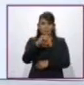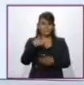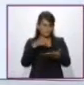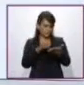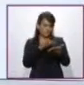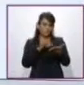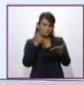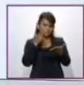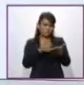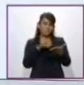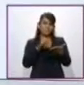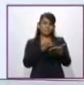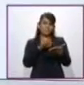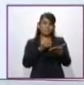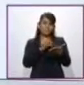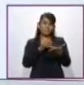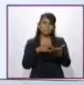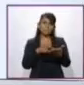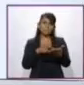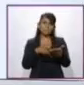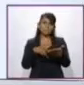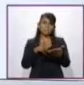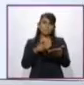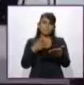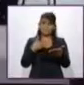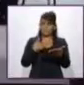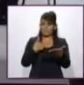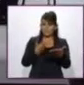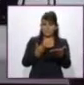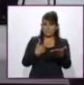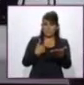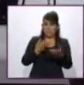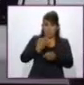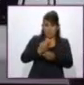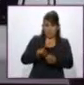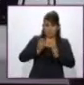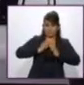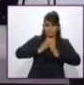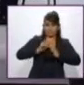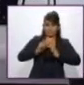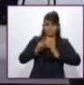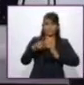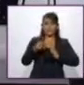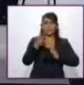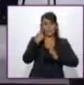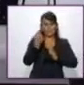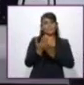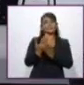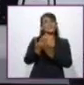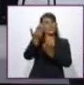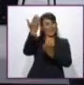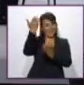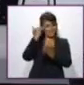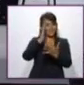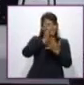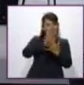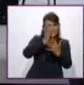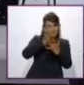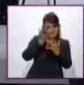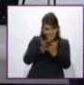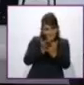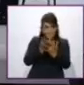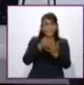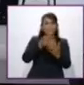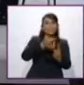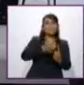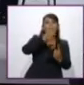candidata. No importa, pero no era mi número, adelante. Sí, el sorteo que se hizo para cada segmento lo realizaron